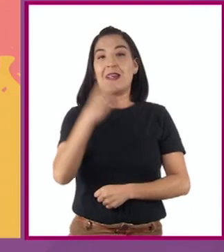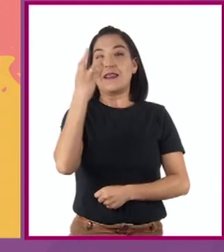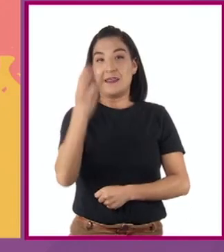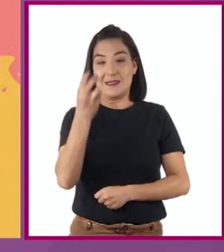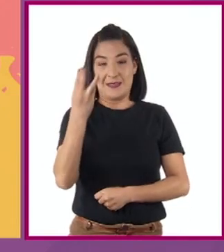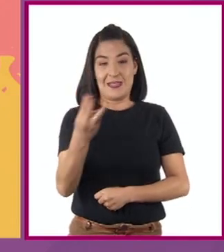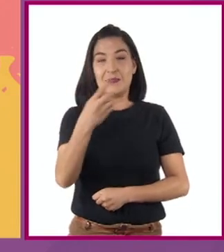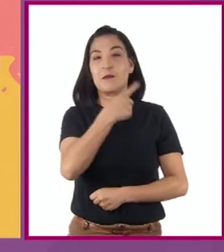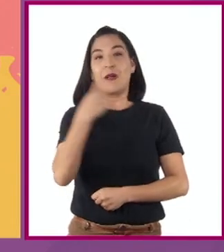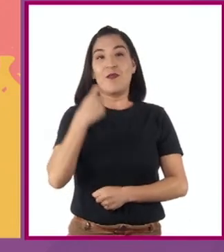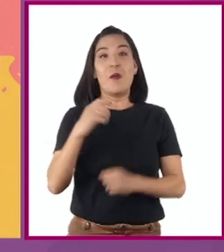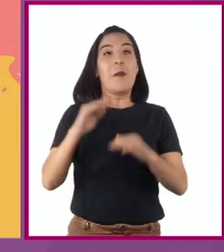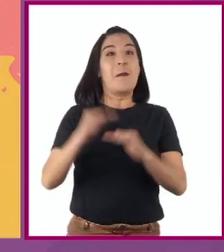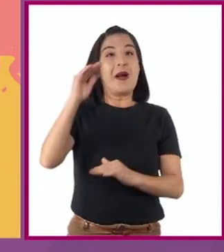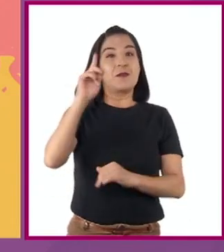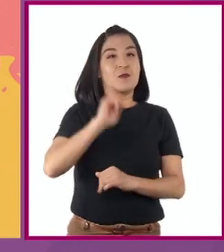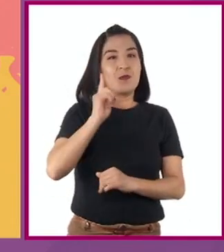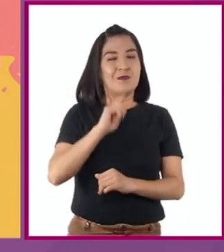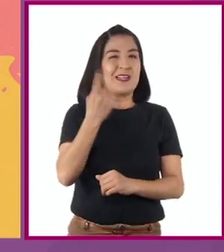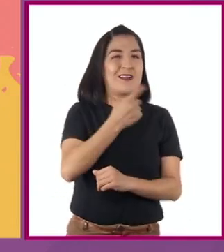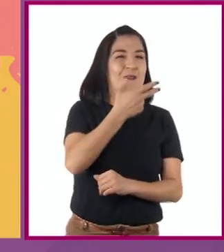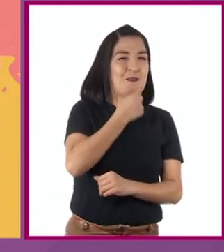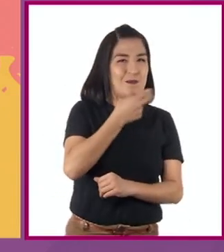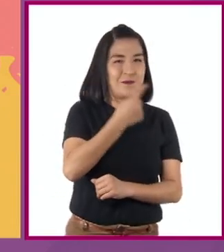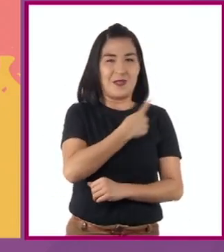perfumes de dama más que de caballero.